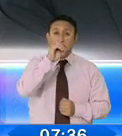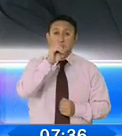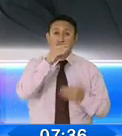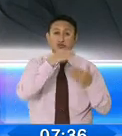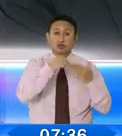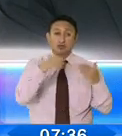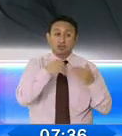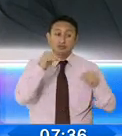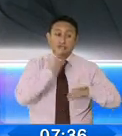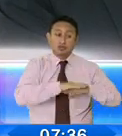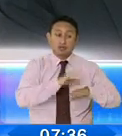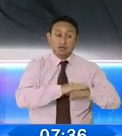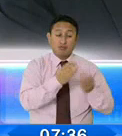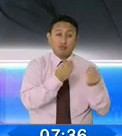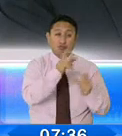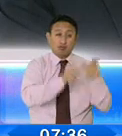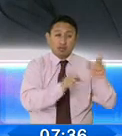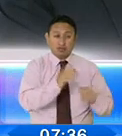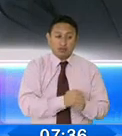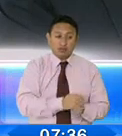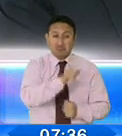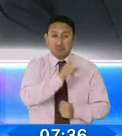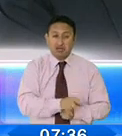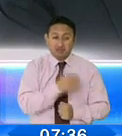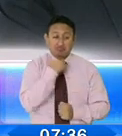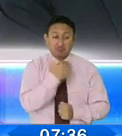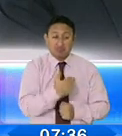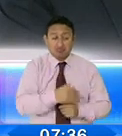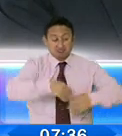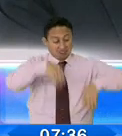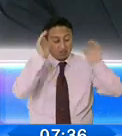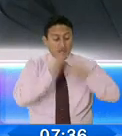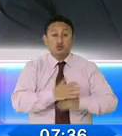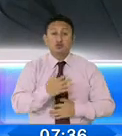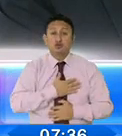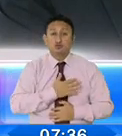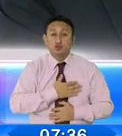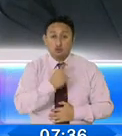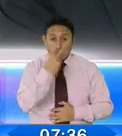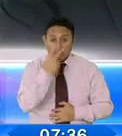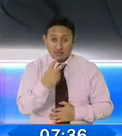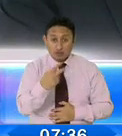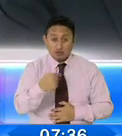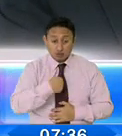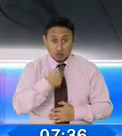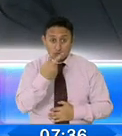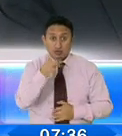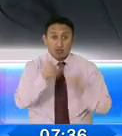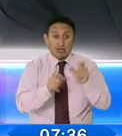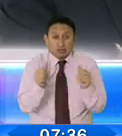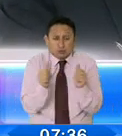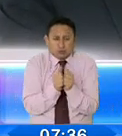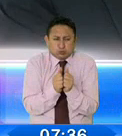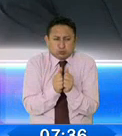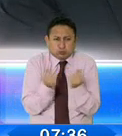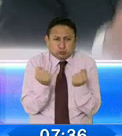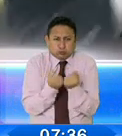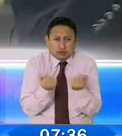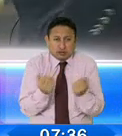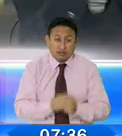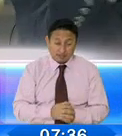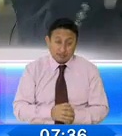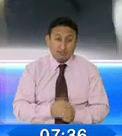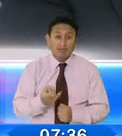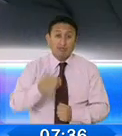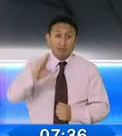sobrepasarse del aforo del Porque 50%. Los señores transportistas hacen lo que les da la gana. Yo he visto, no estoy hablando por hablar, cómo llevan a la gente. Y ahí pasan. Y los agentes